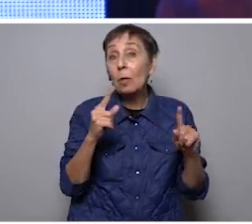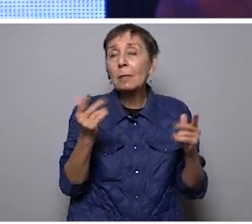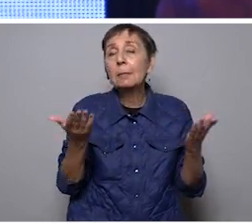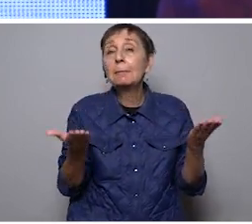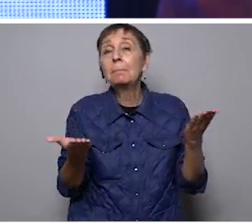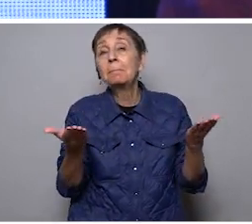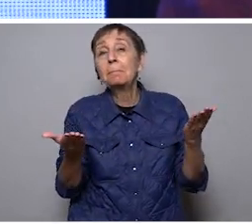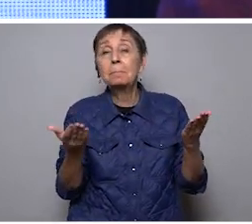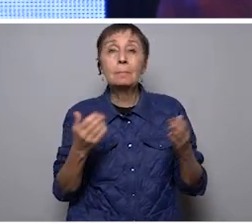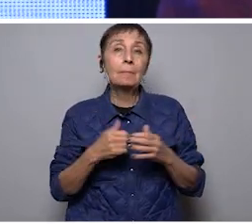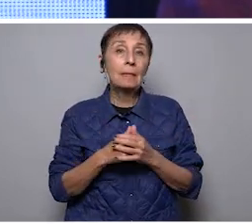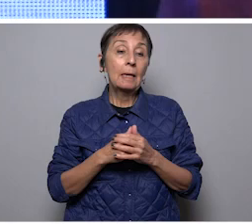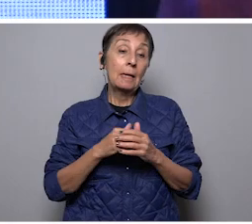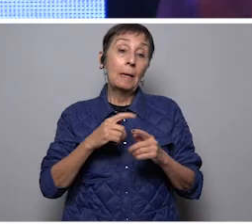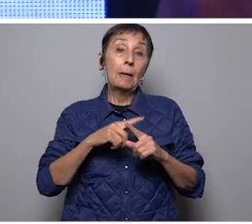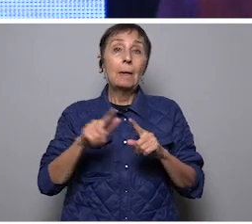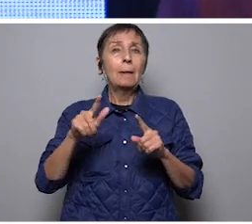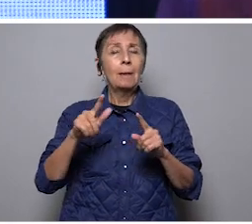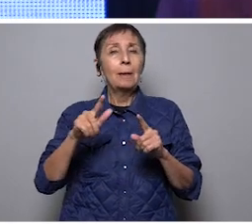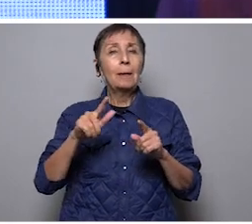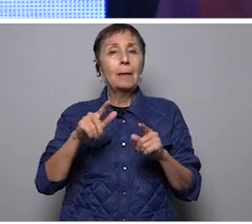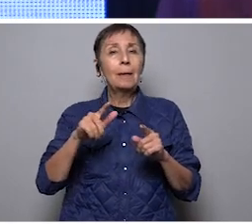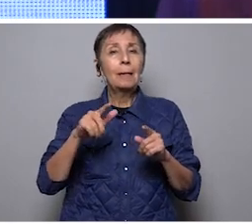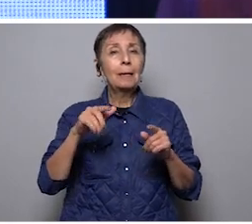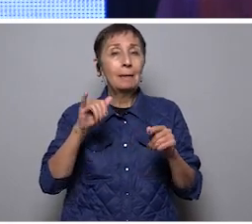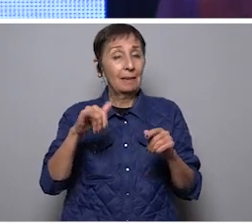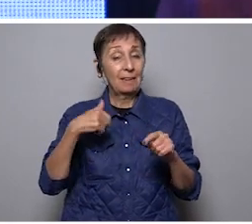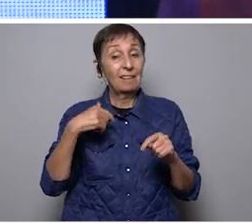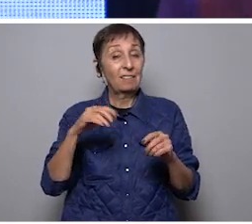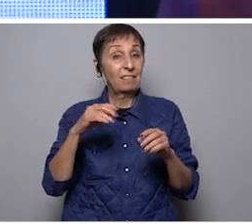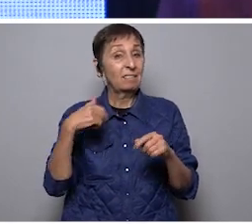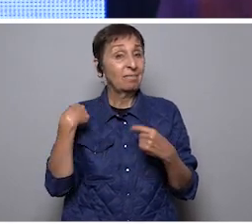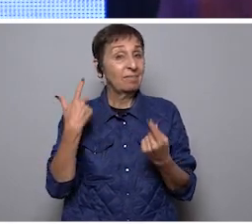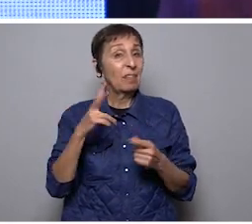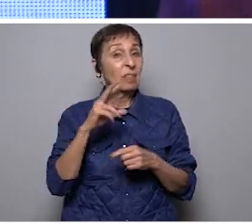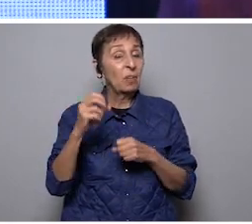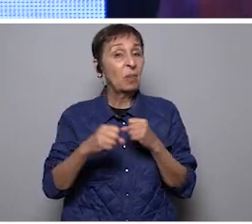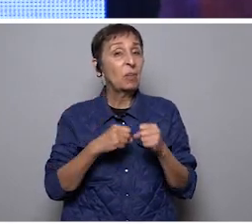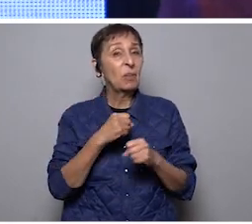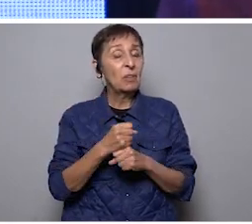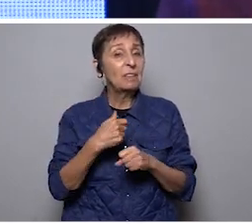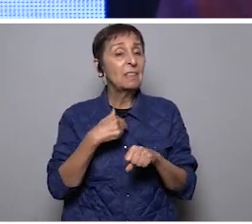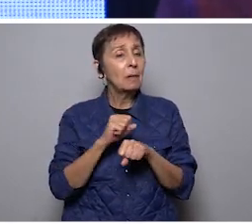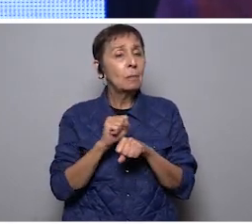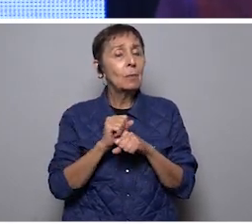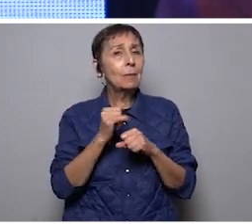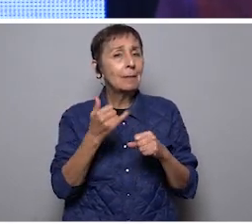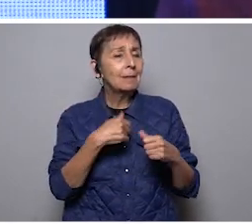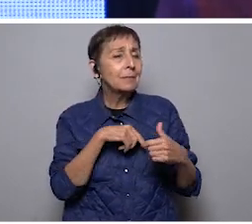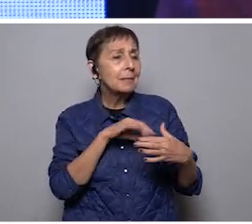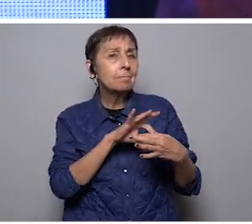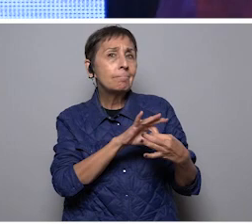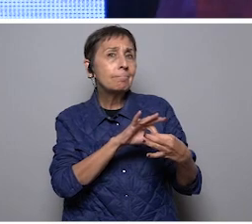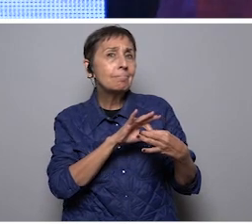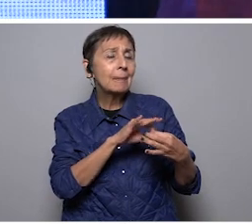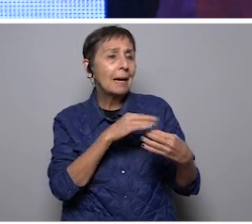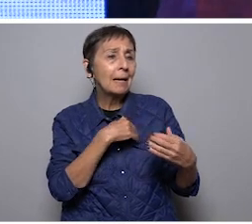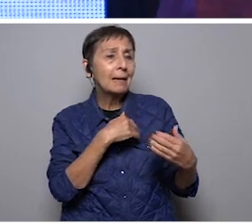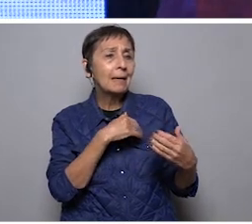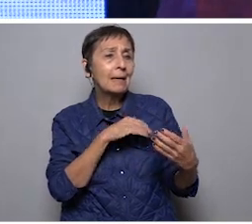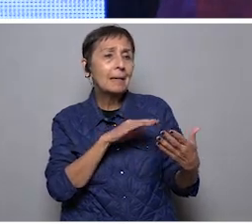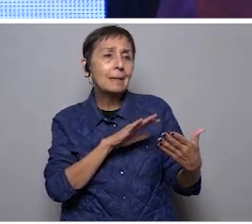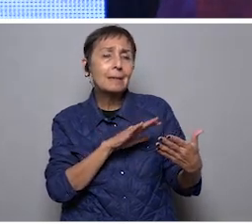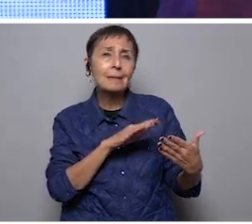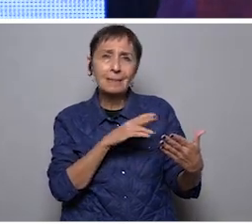tenemos nosotros más de 30 años ya hay una relación digamos eh cercana